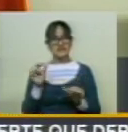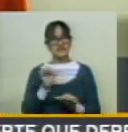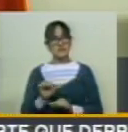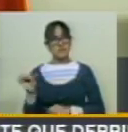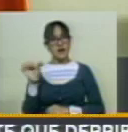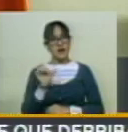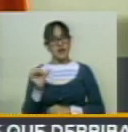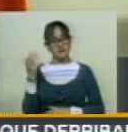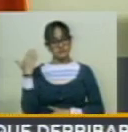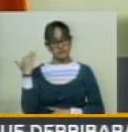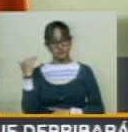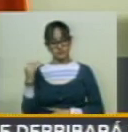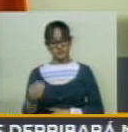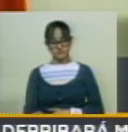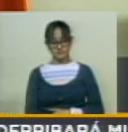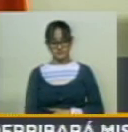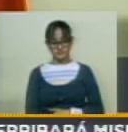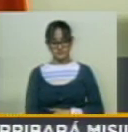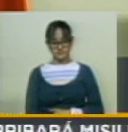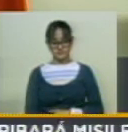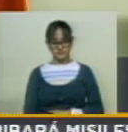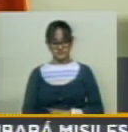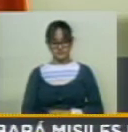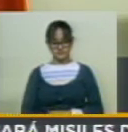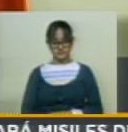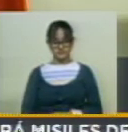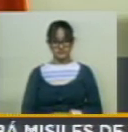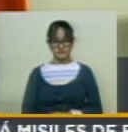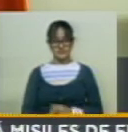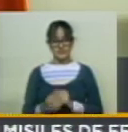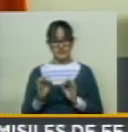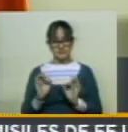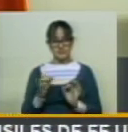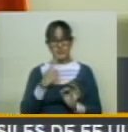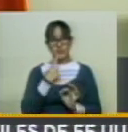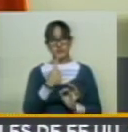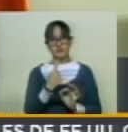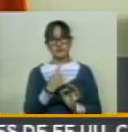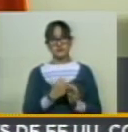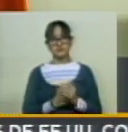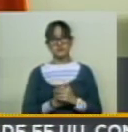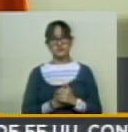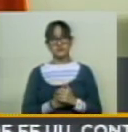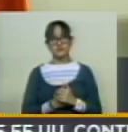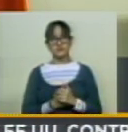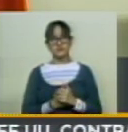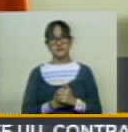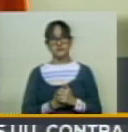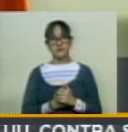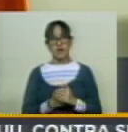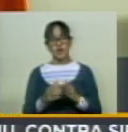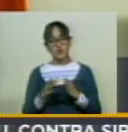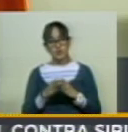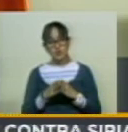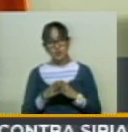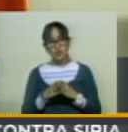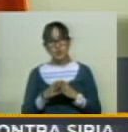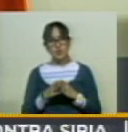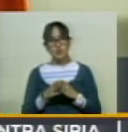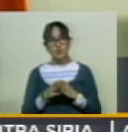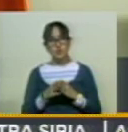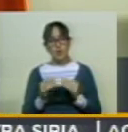semanas atrás. Con esto podemos decir que absolutamente todo lo que